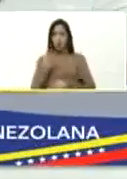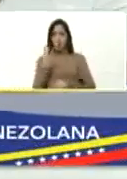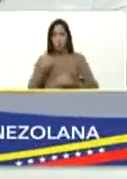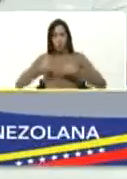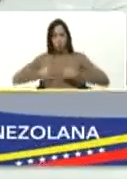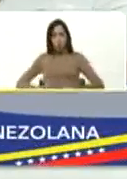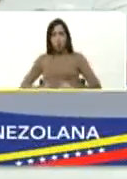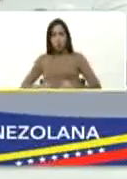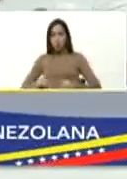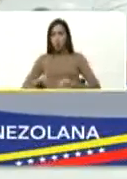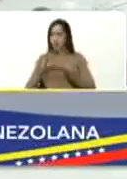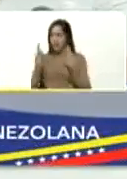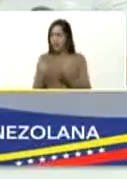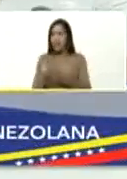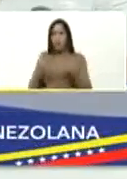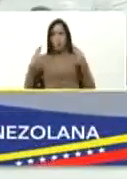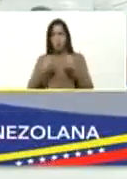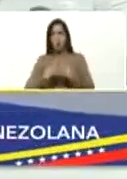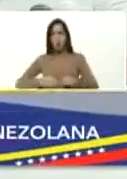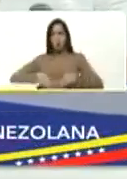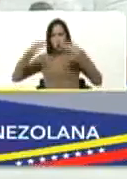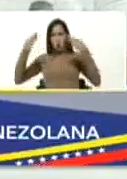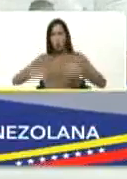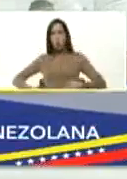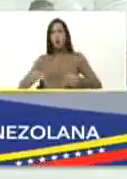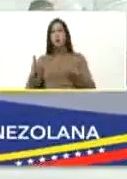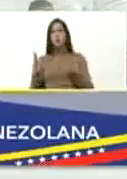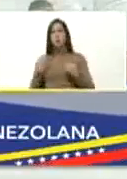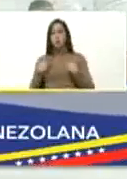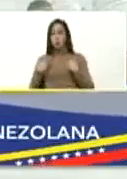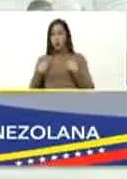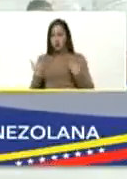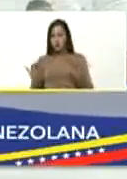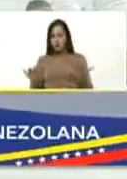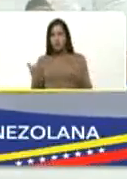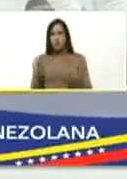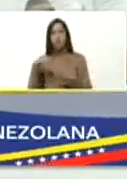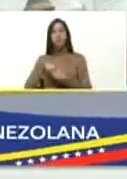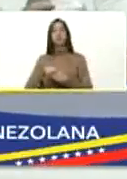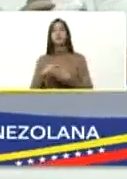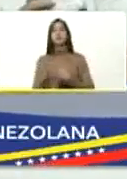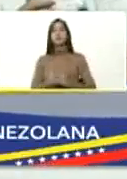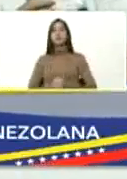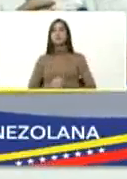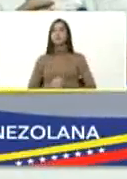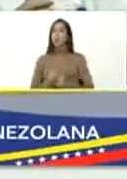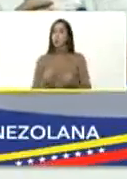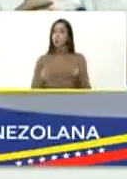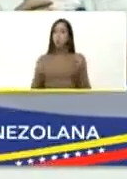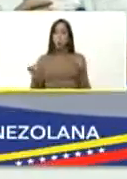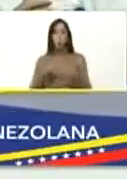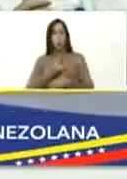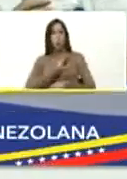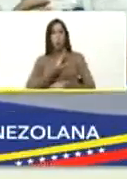muchachos, tienes tu techo seguro, tu hogar, tu casa, con tu documento de